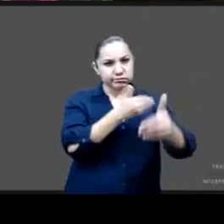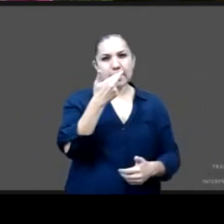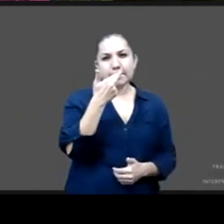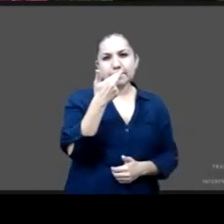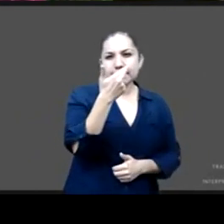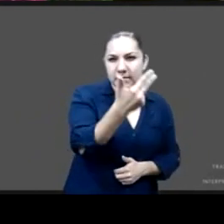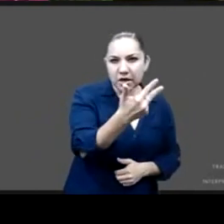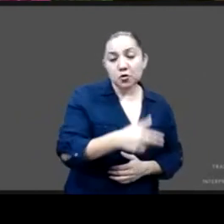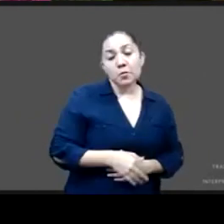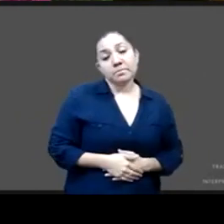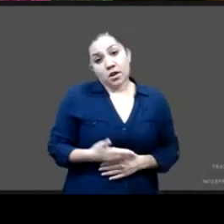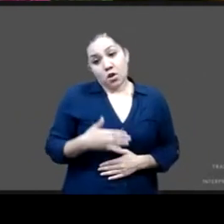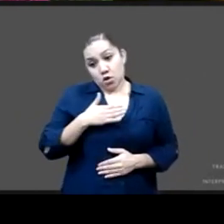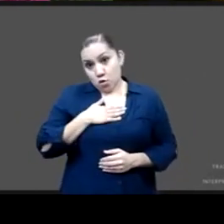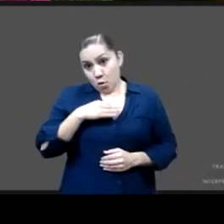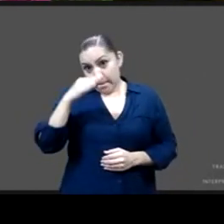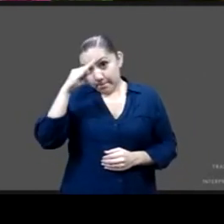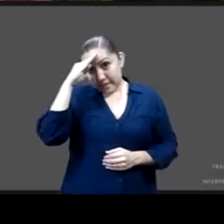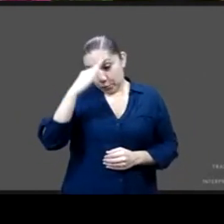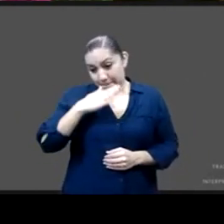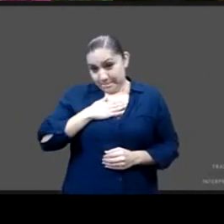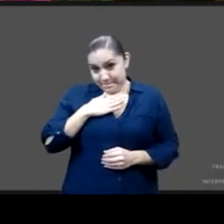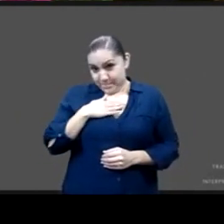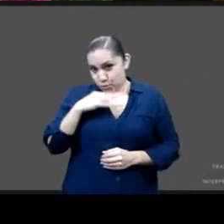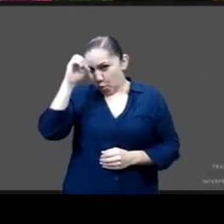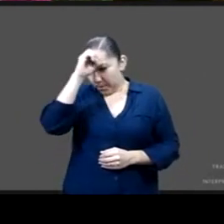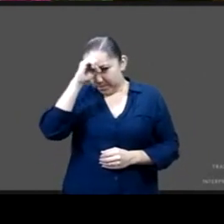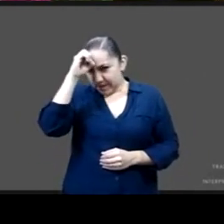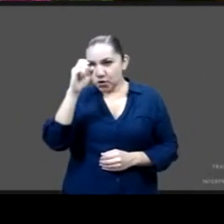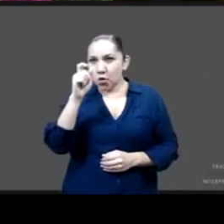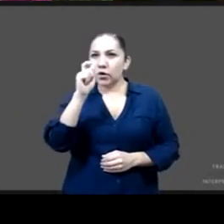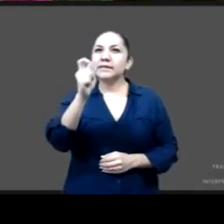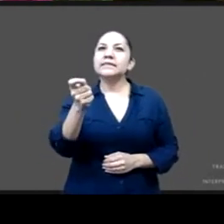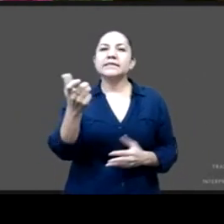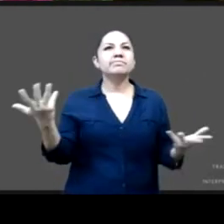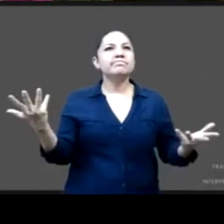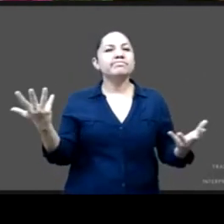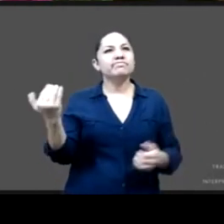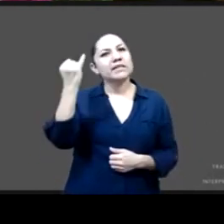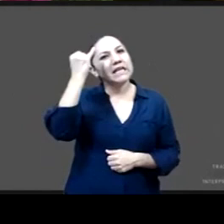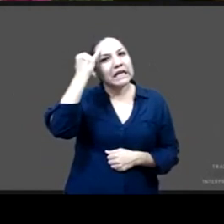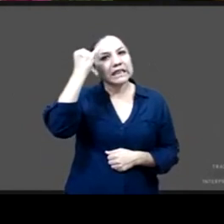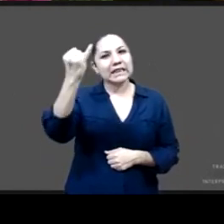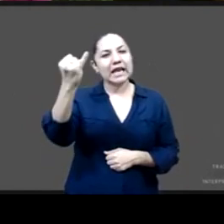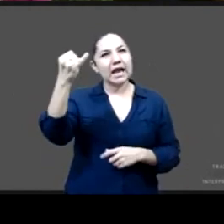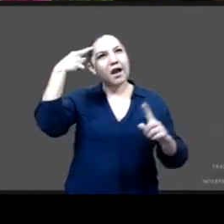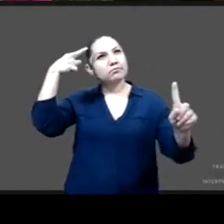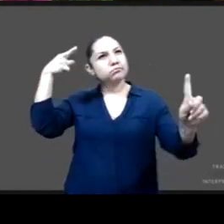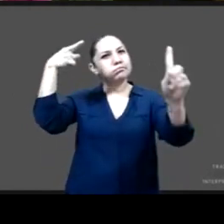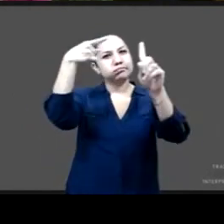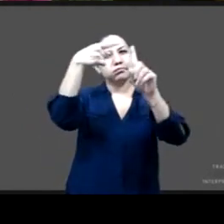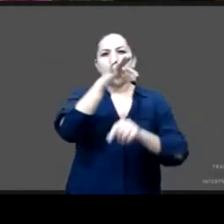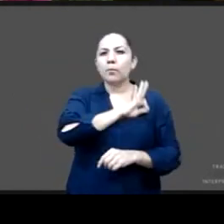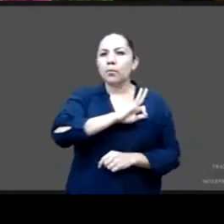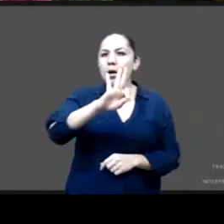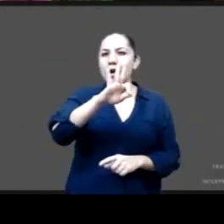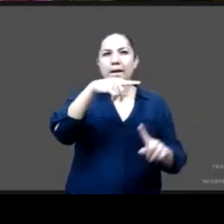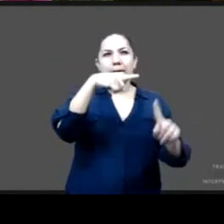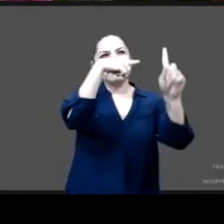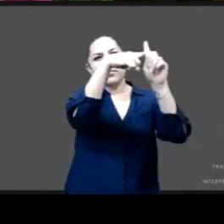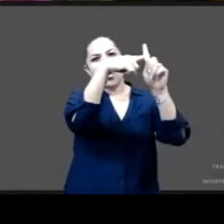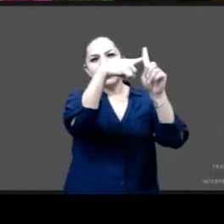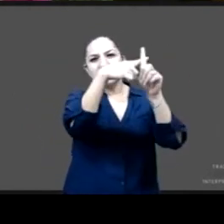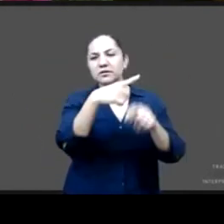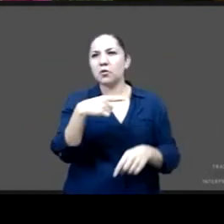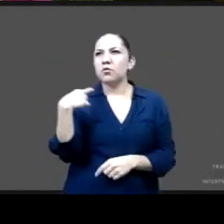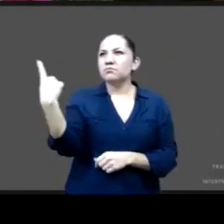esperanza la construcción de utopías está muy desacreditado porque vivimos en una mercantilización prácticamente de